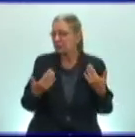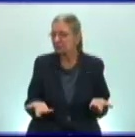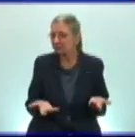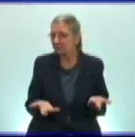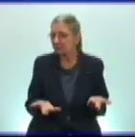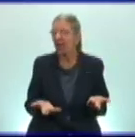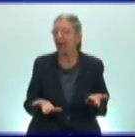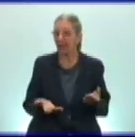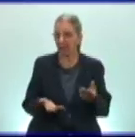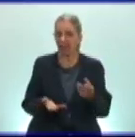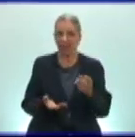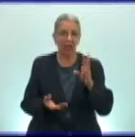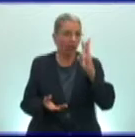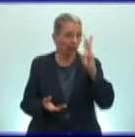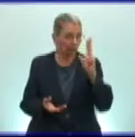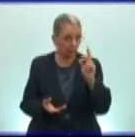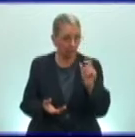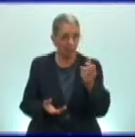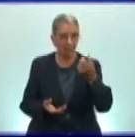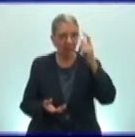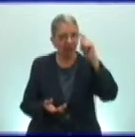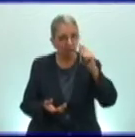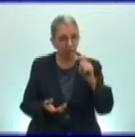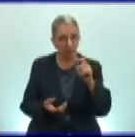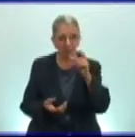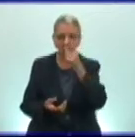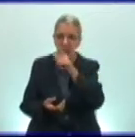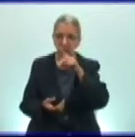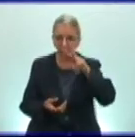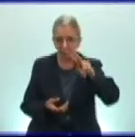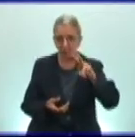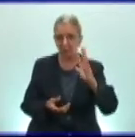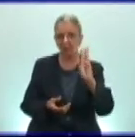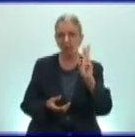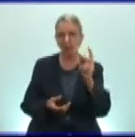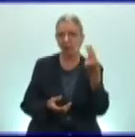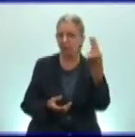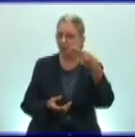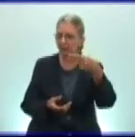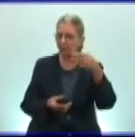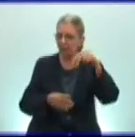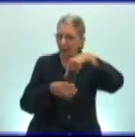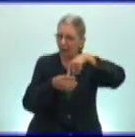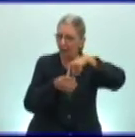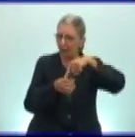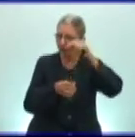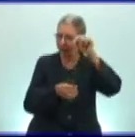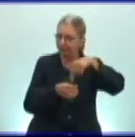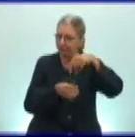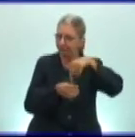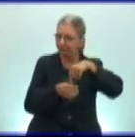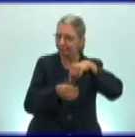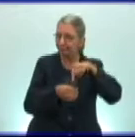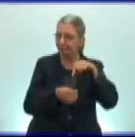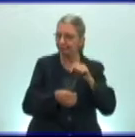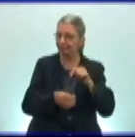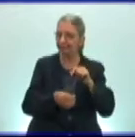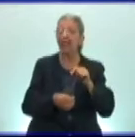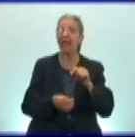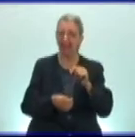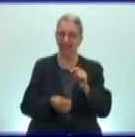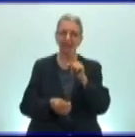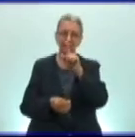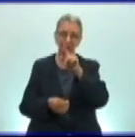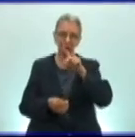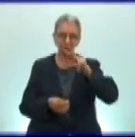número atómico 12, estamos diciendo cuántos protones tendrá en su núcleo, ¿verdad? Tendrá